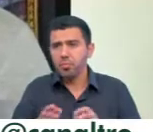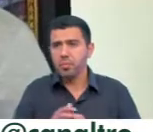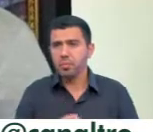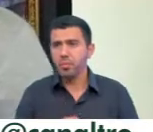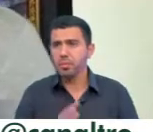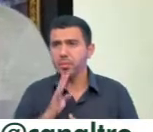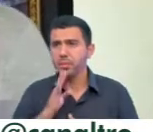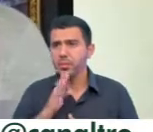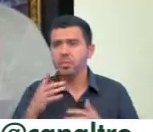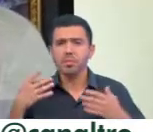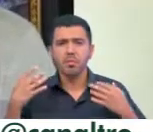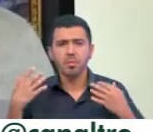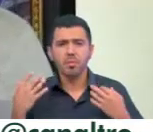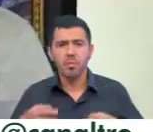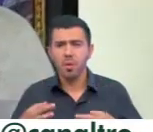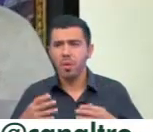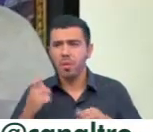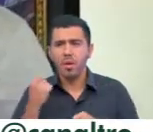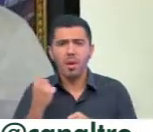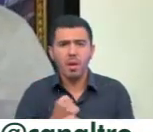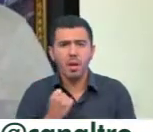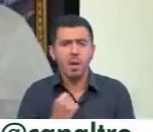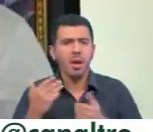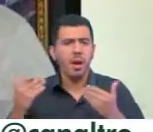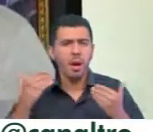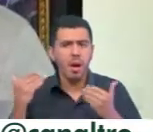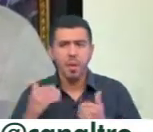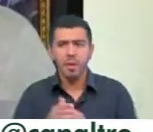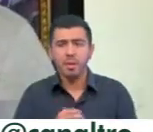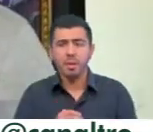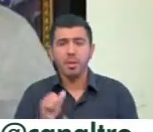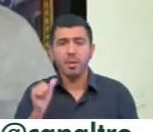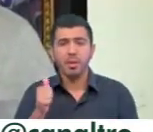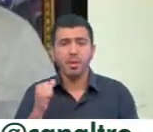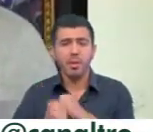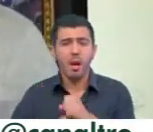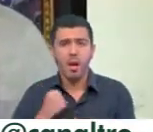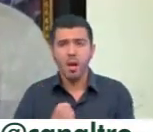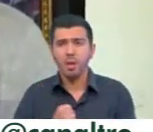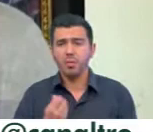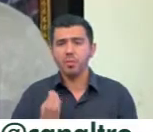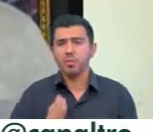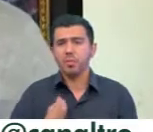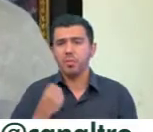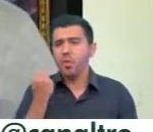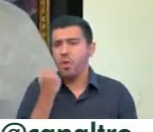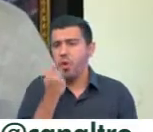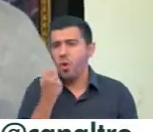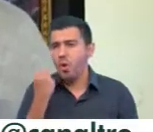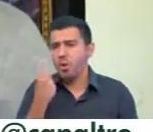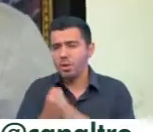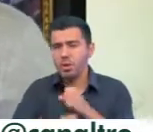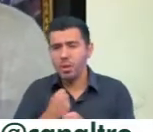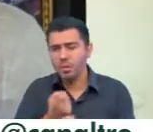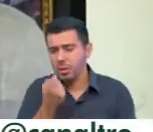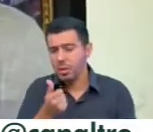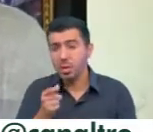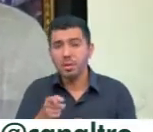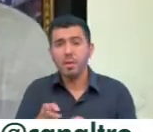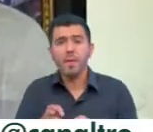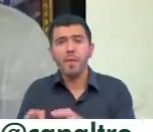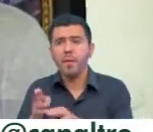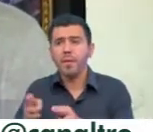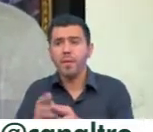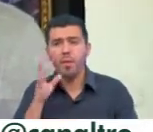agricultor él solamente lo único que hacía era llevamos diez años casi vamos para 11 años están viviendo allá en la vereda y el único que hace eran de la casa